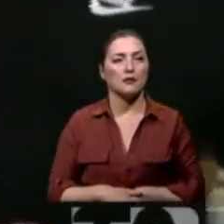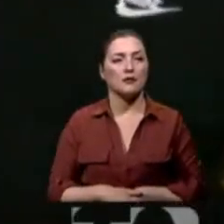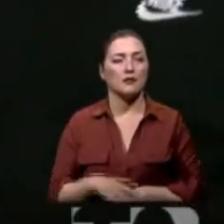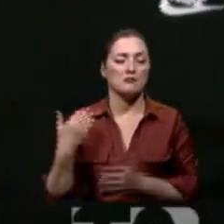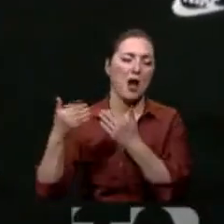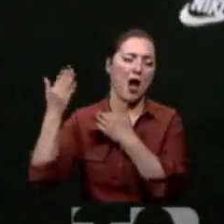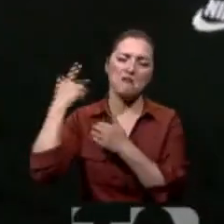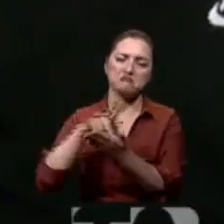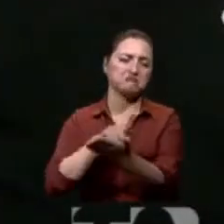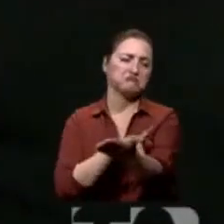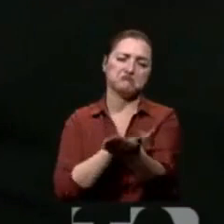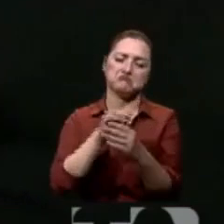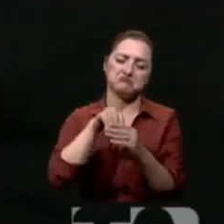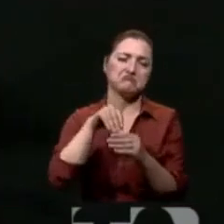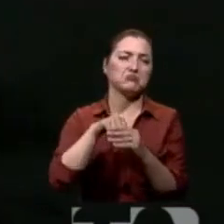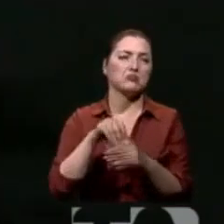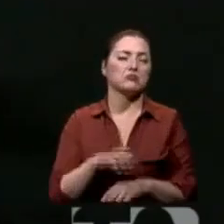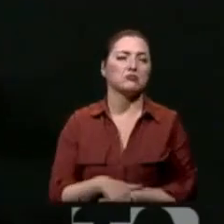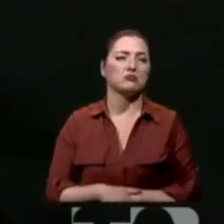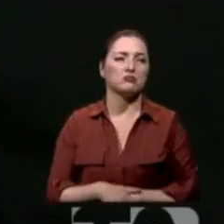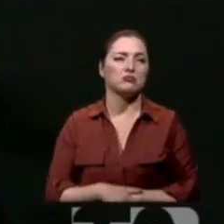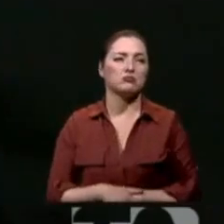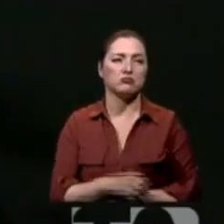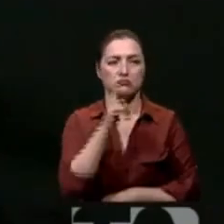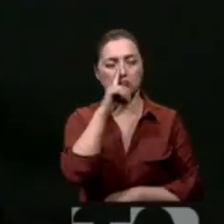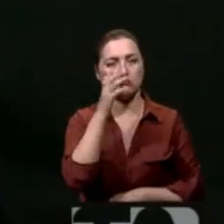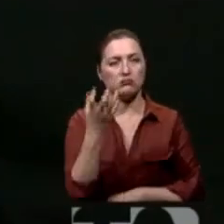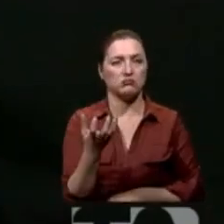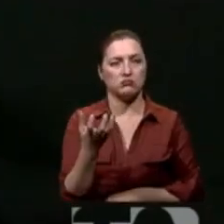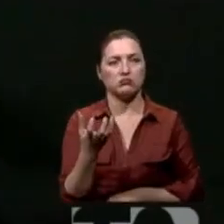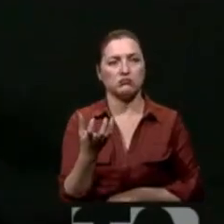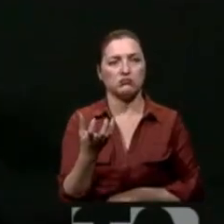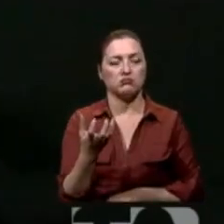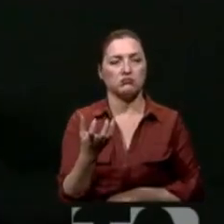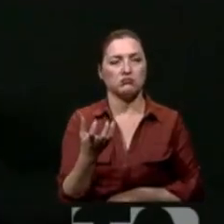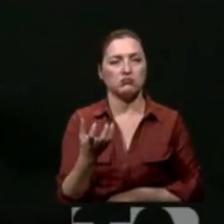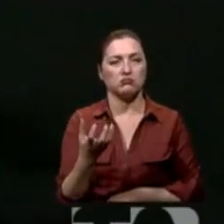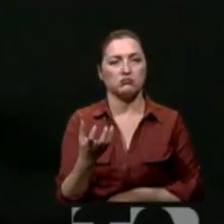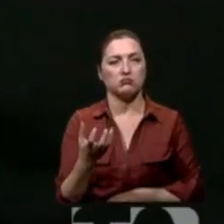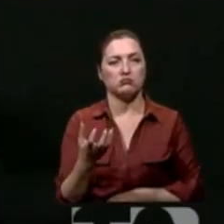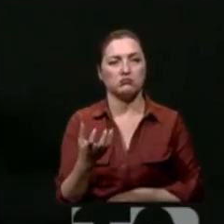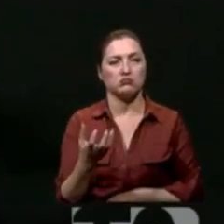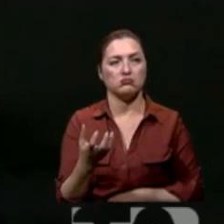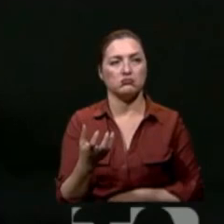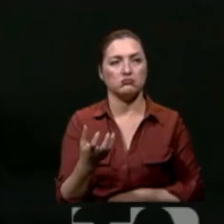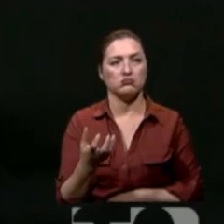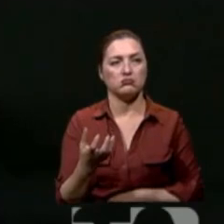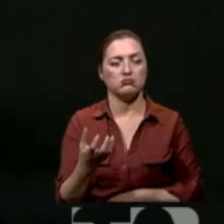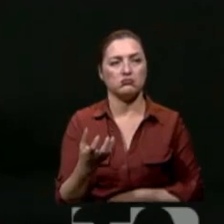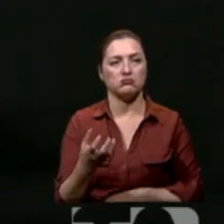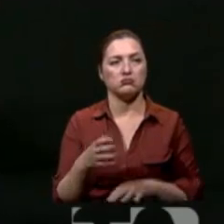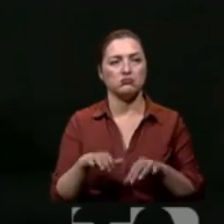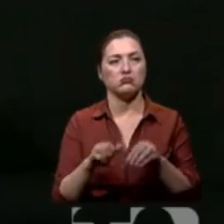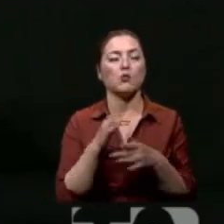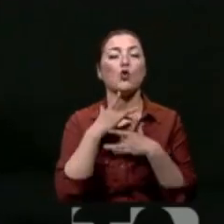clásica, relleno, el pan es una guagua que lo podemos encontrar en muchos lados. Lo